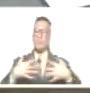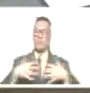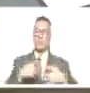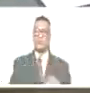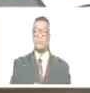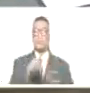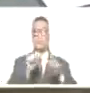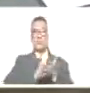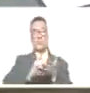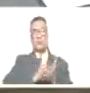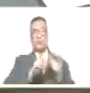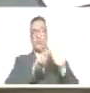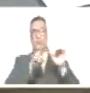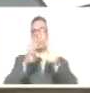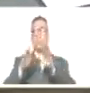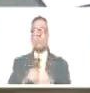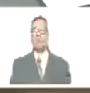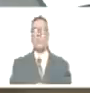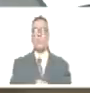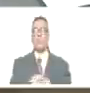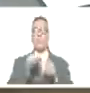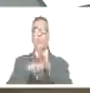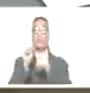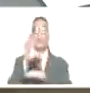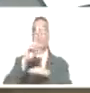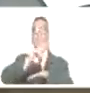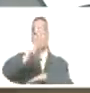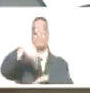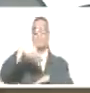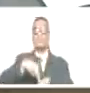79. Mientras la Asamblea Nacional